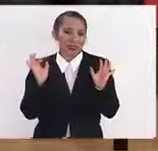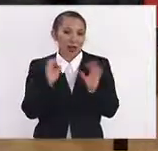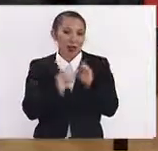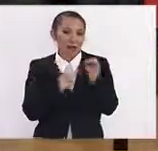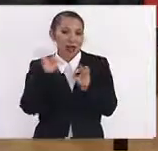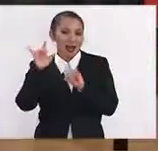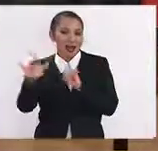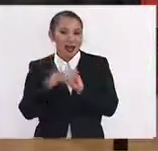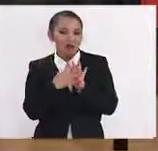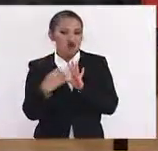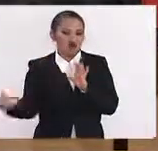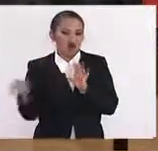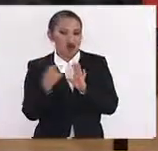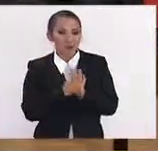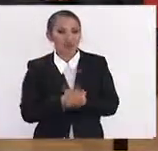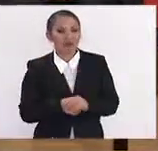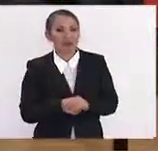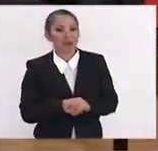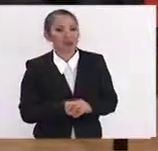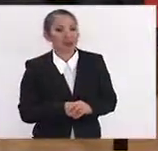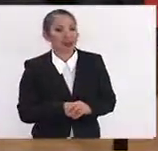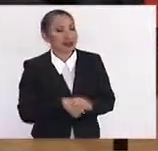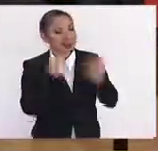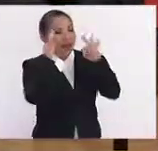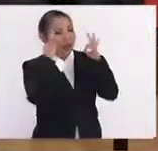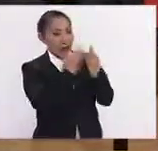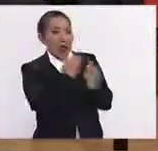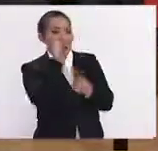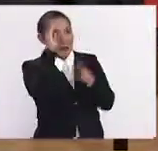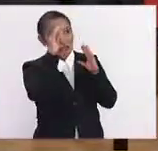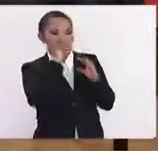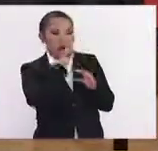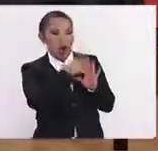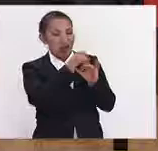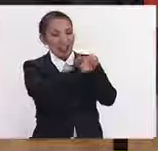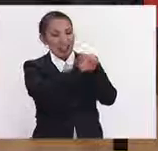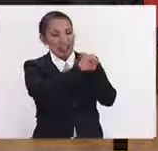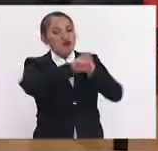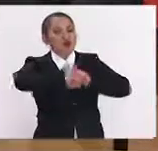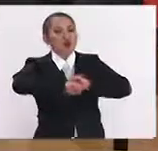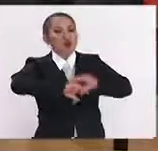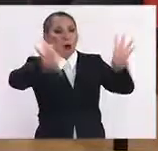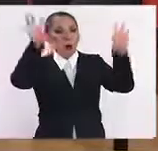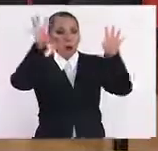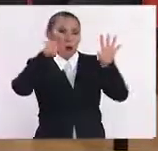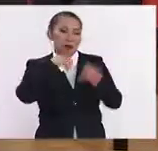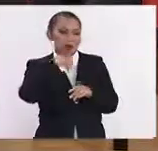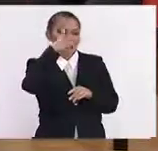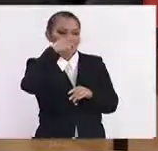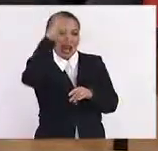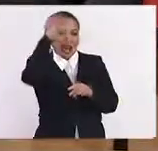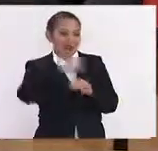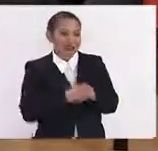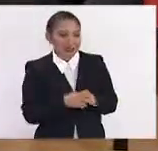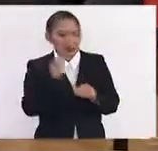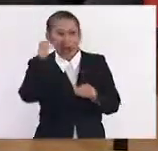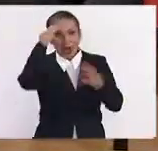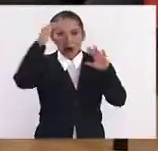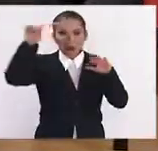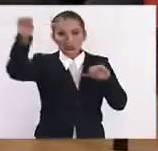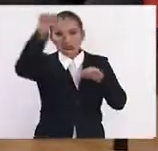obra? Con los problemas que tuvo la aduana ya lo estoy pensando, porque sí fue todo un rollo para que